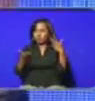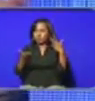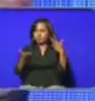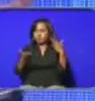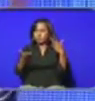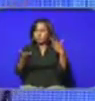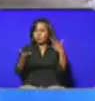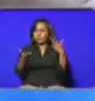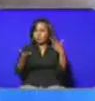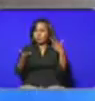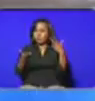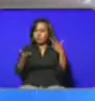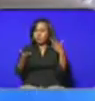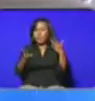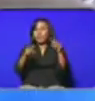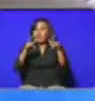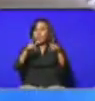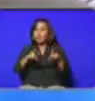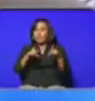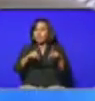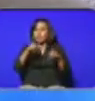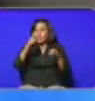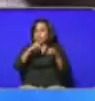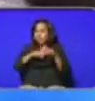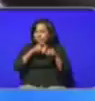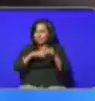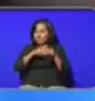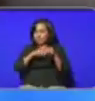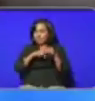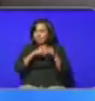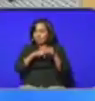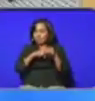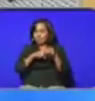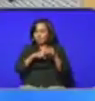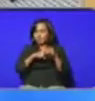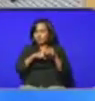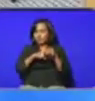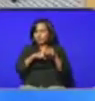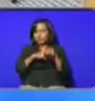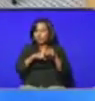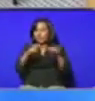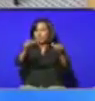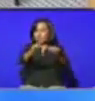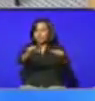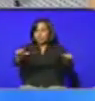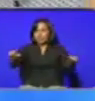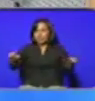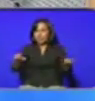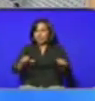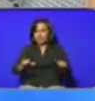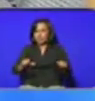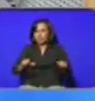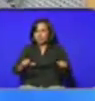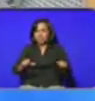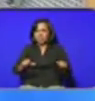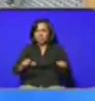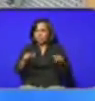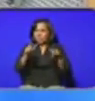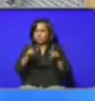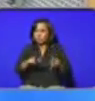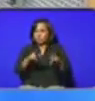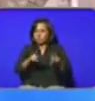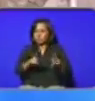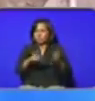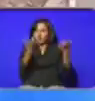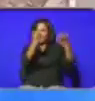los diferentes actores que entren a ser parte de esa administración, actores del sector